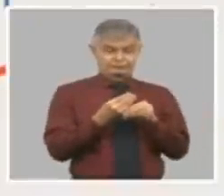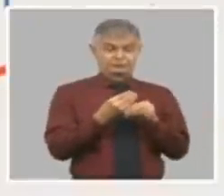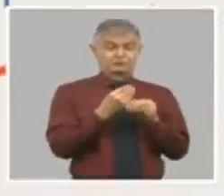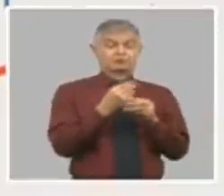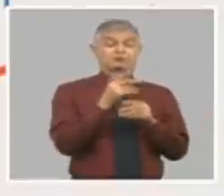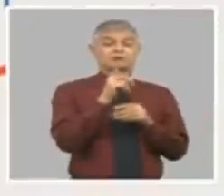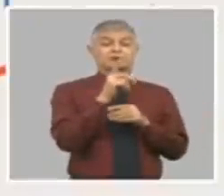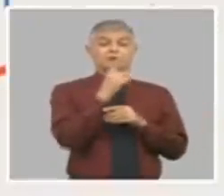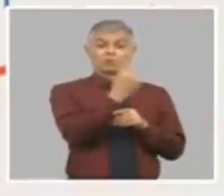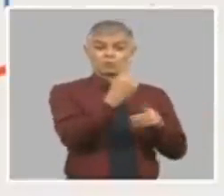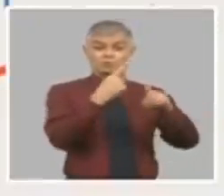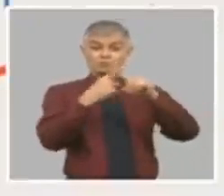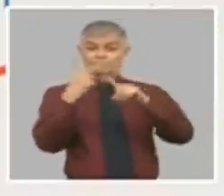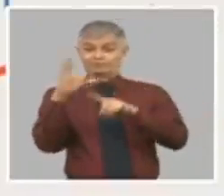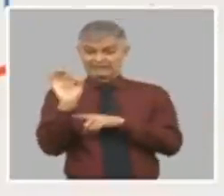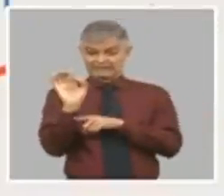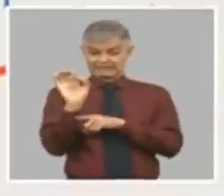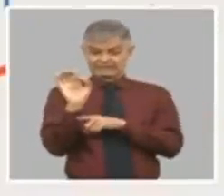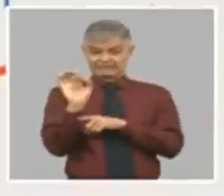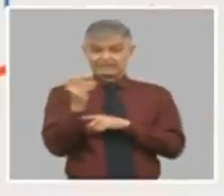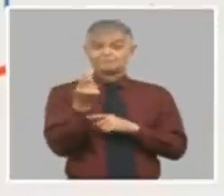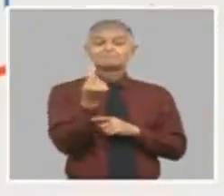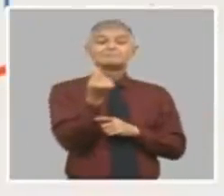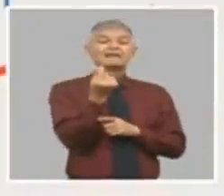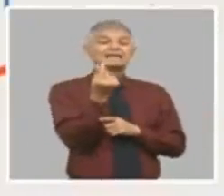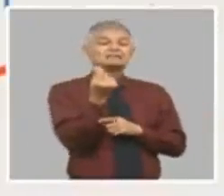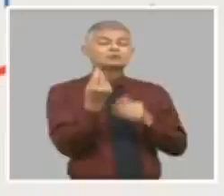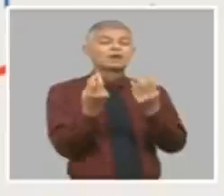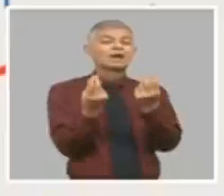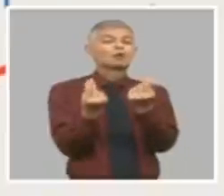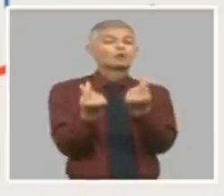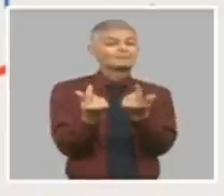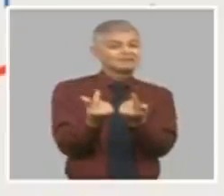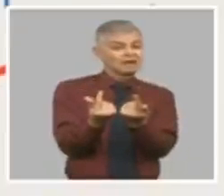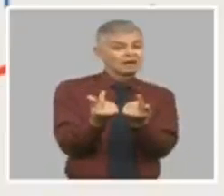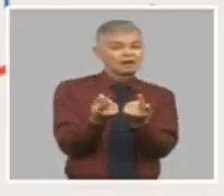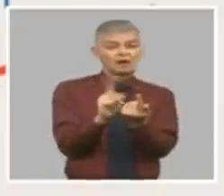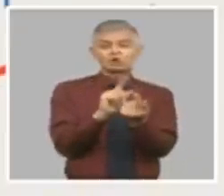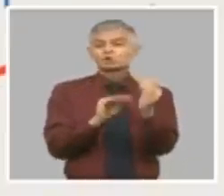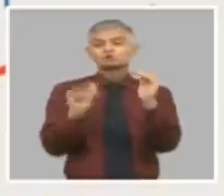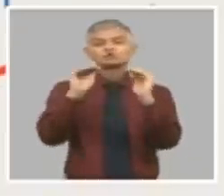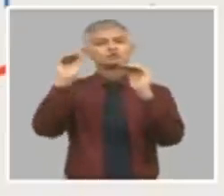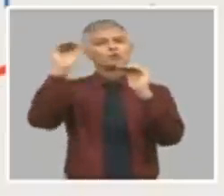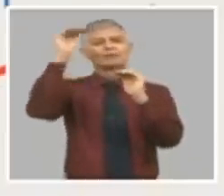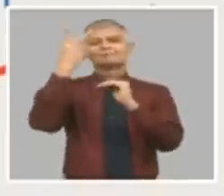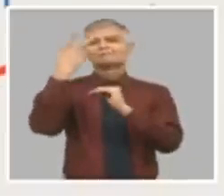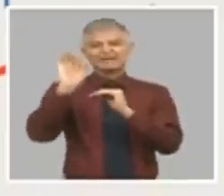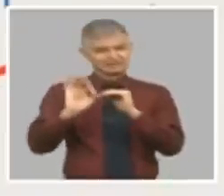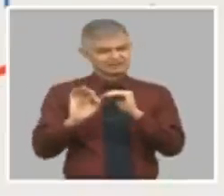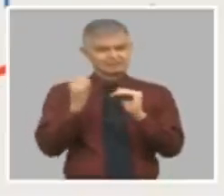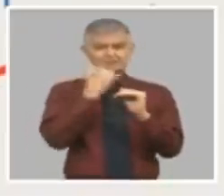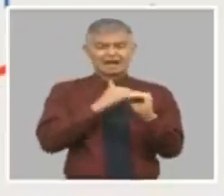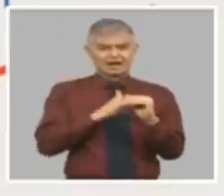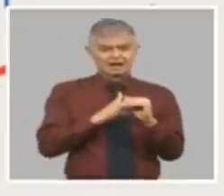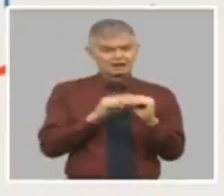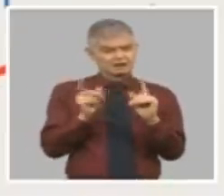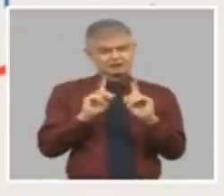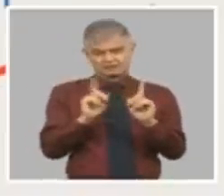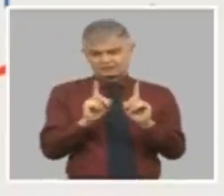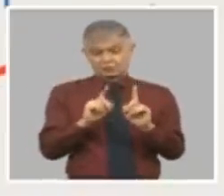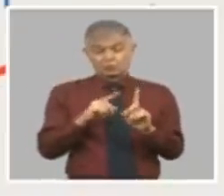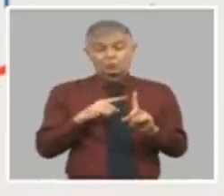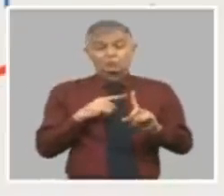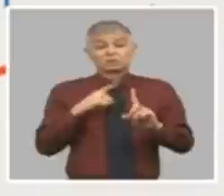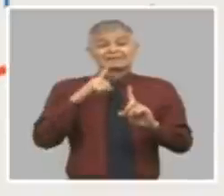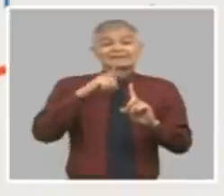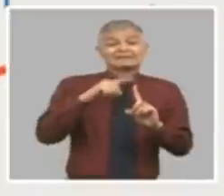20, los precios en la economía no suban 20 veces. Si usted va a un tipo de